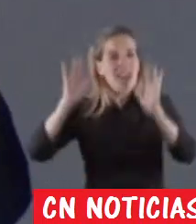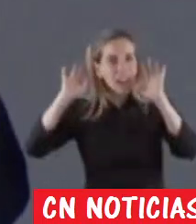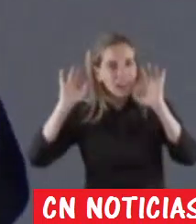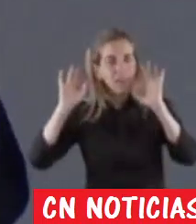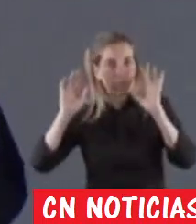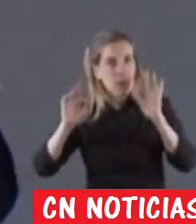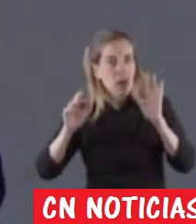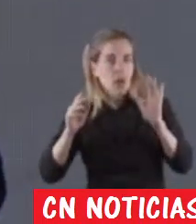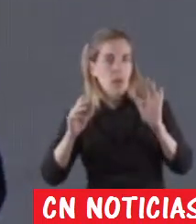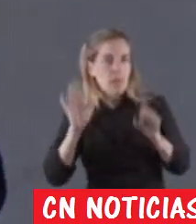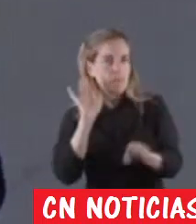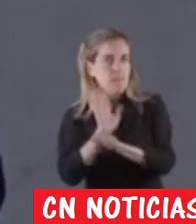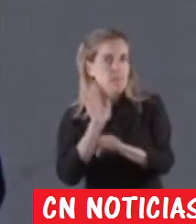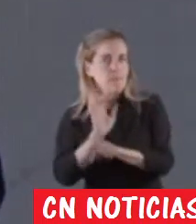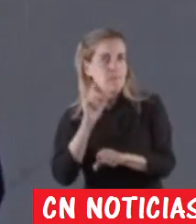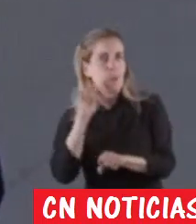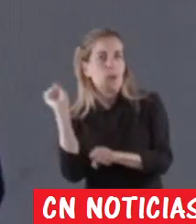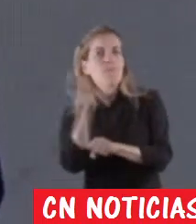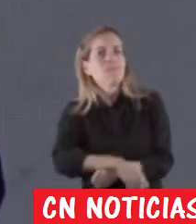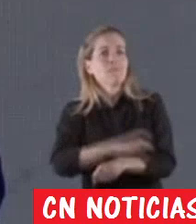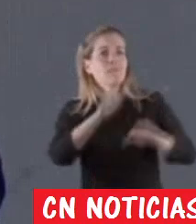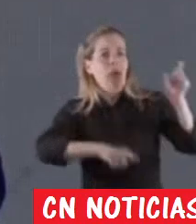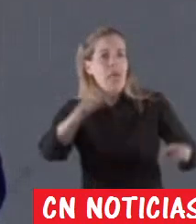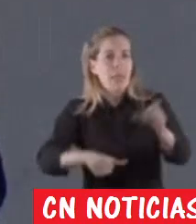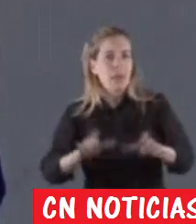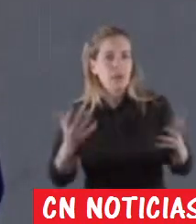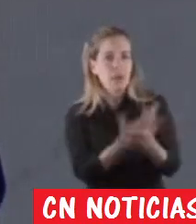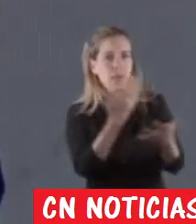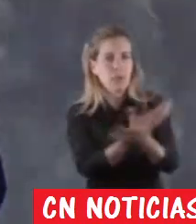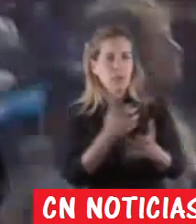olvidan de los que van de este a oeste.